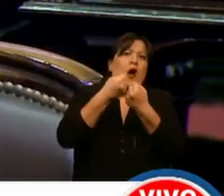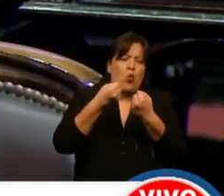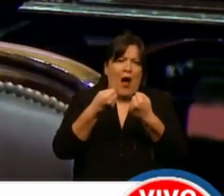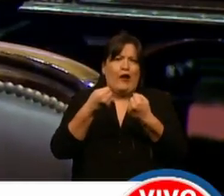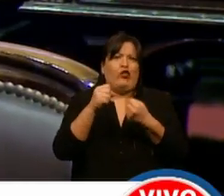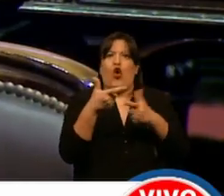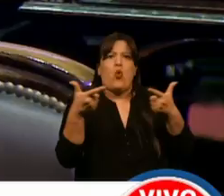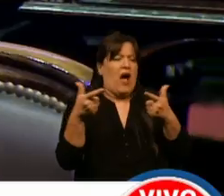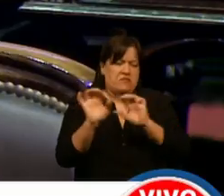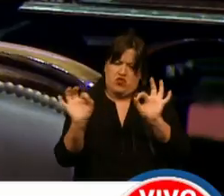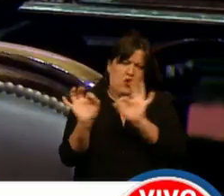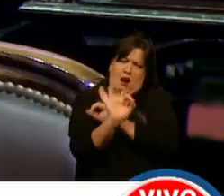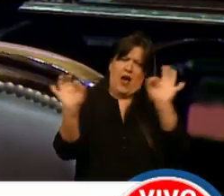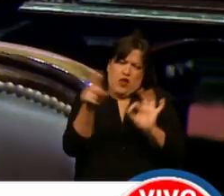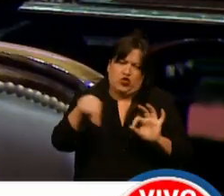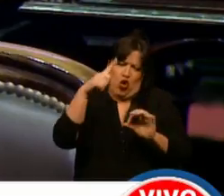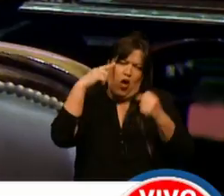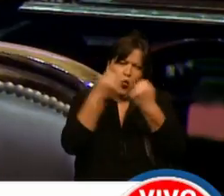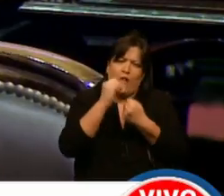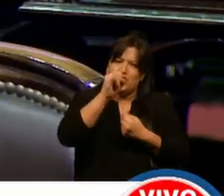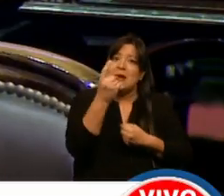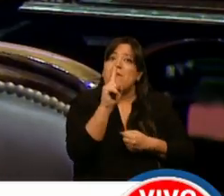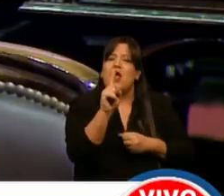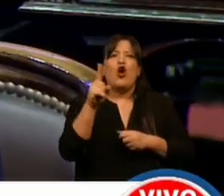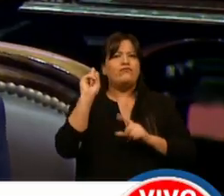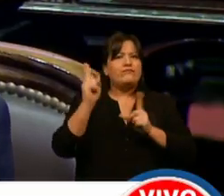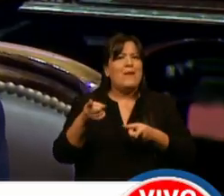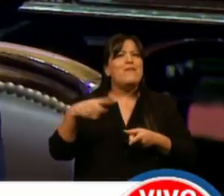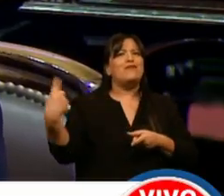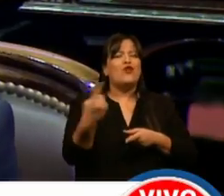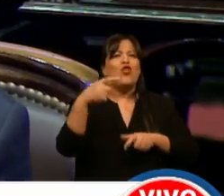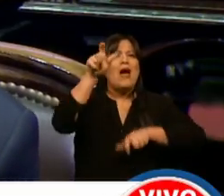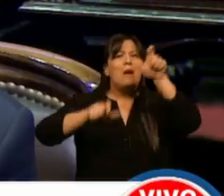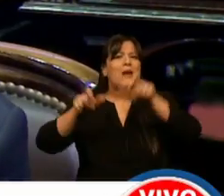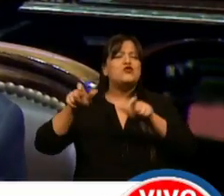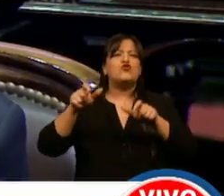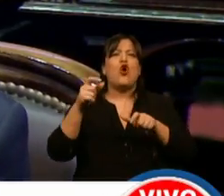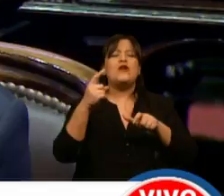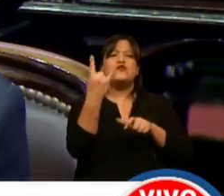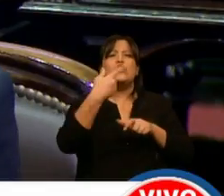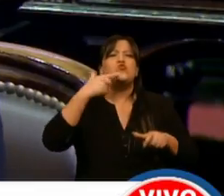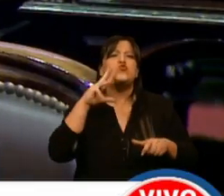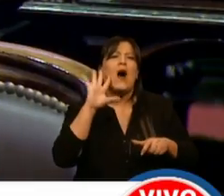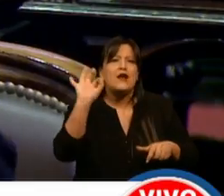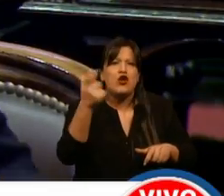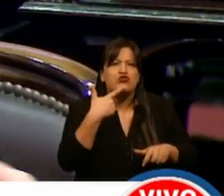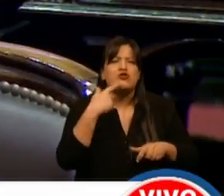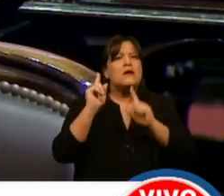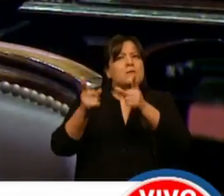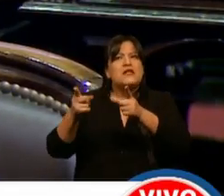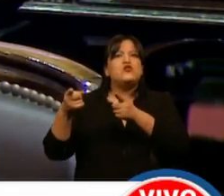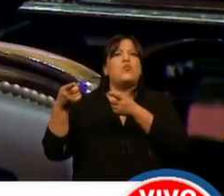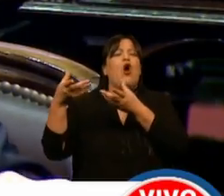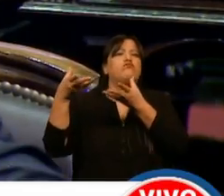pero no podemos dejar de tener en cuenta en este caso que son los usuarios de gas de determinadas zonas del país los que subsidian a